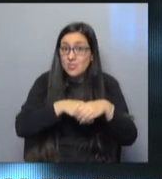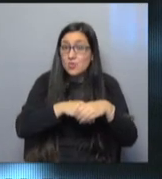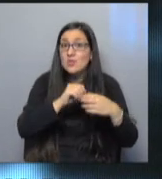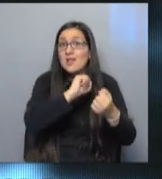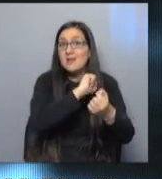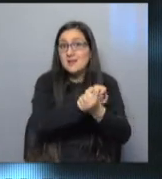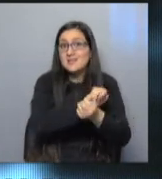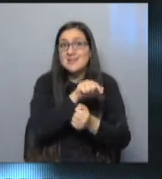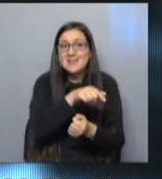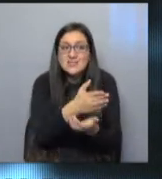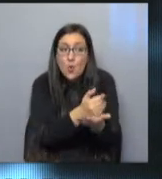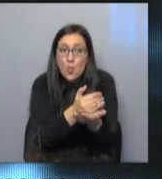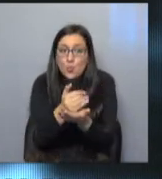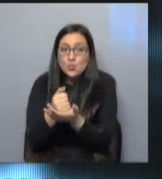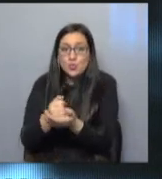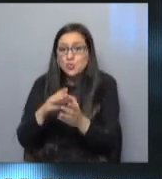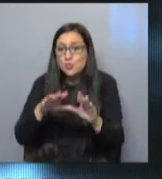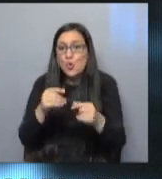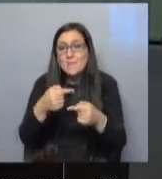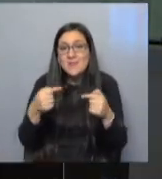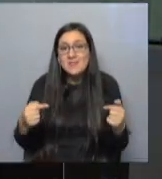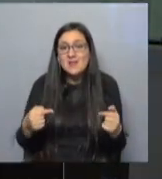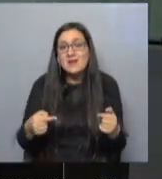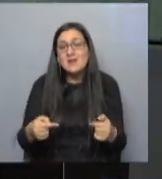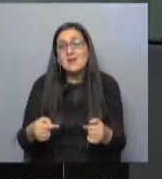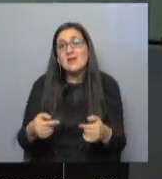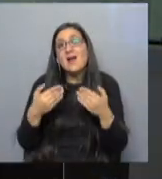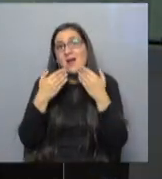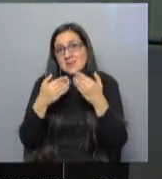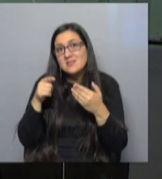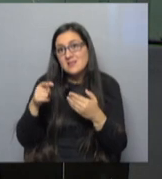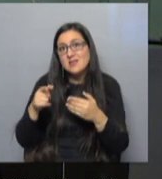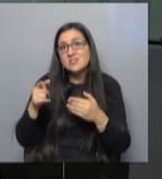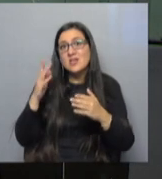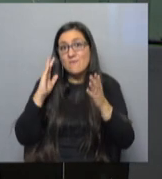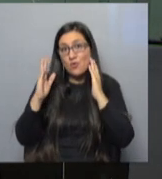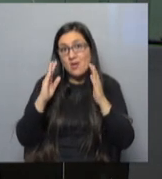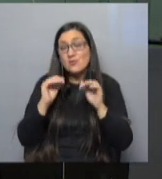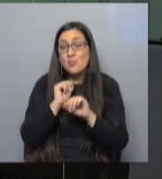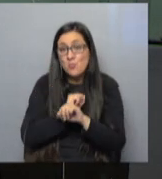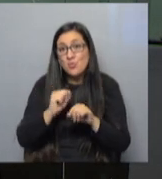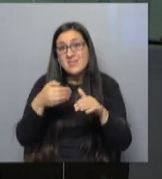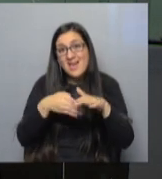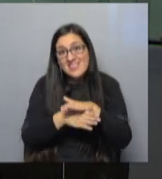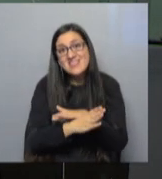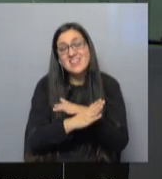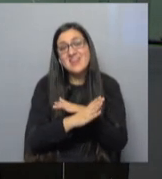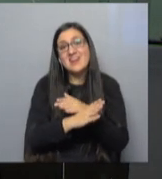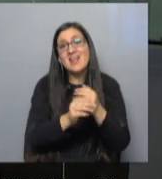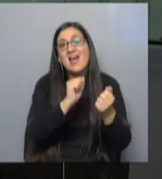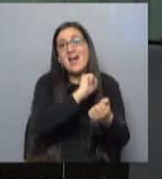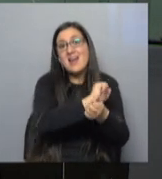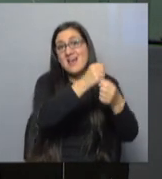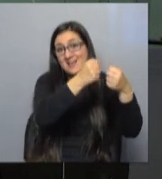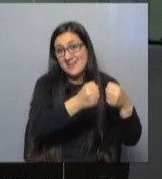todo ese material y gracias a que éste por su condición de abogada podía entrar a los presidios y entonces